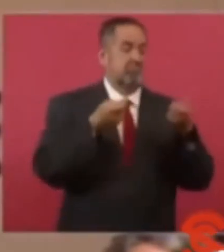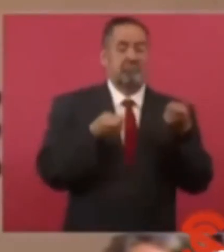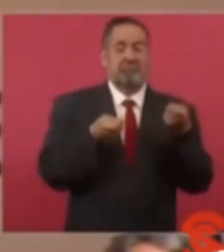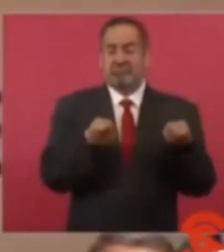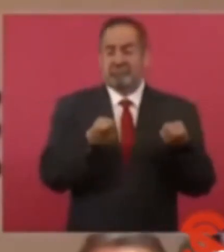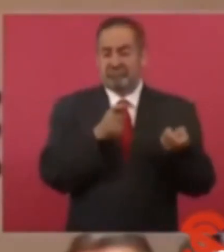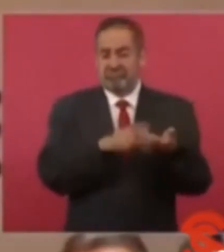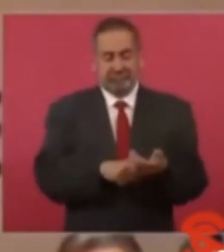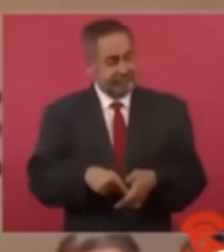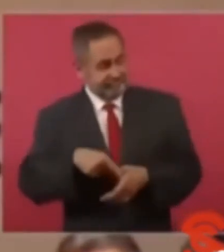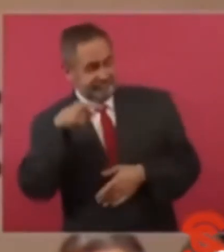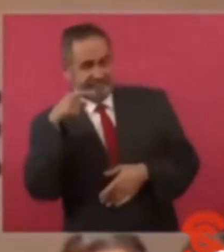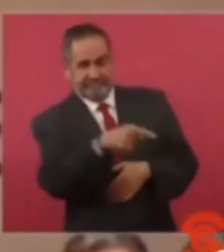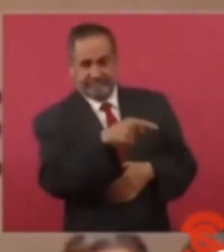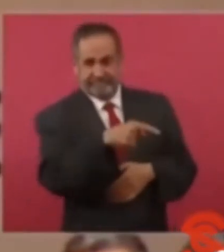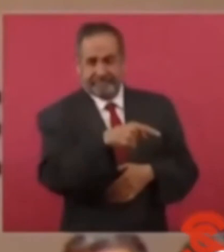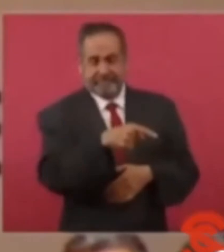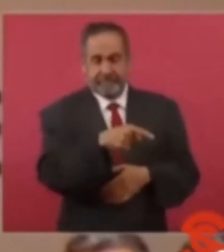A él